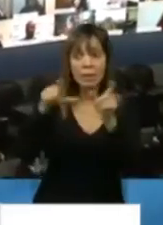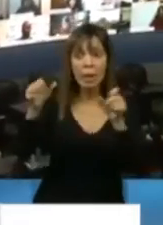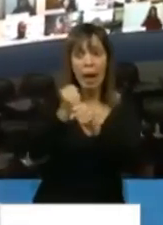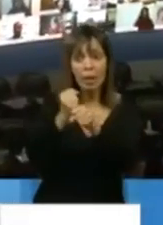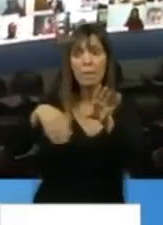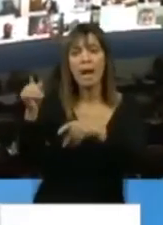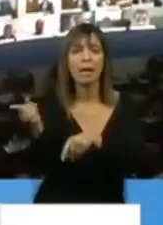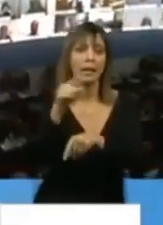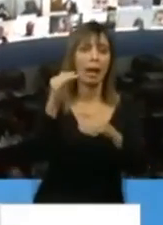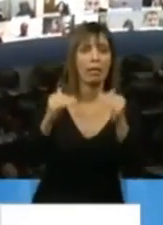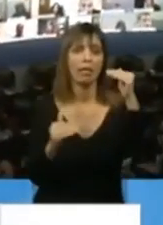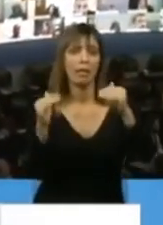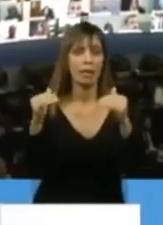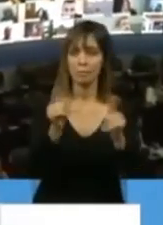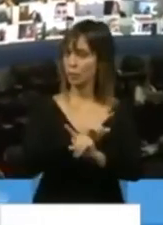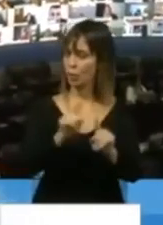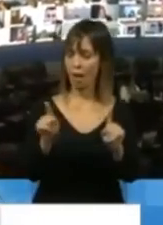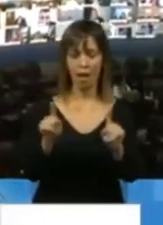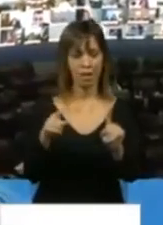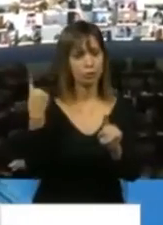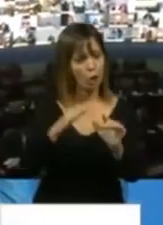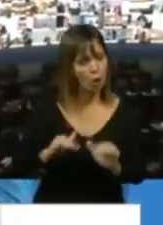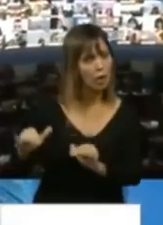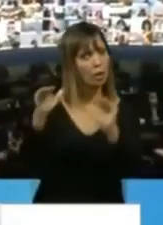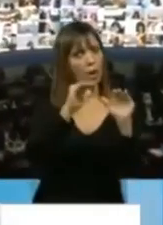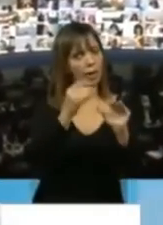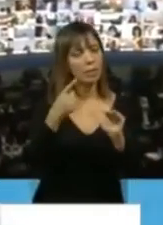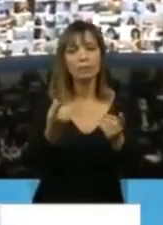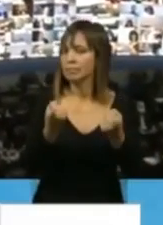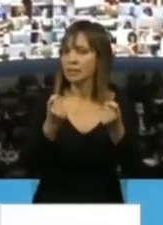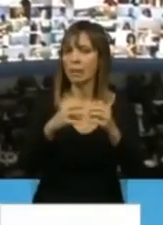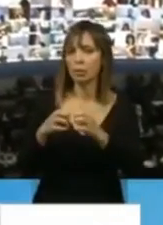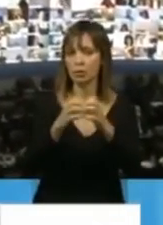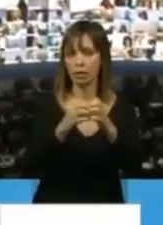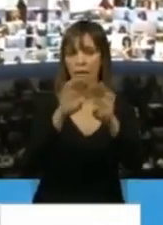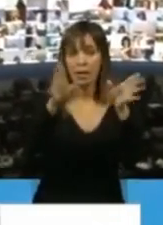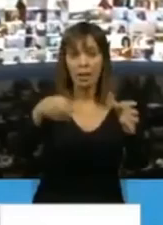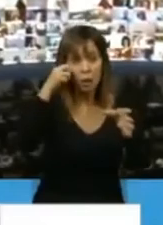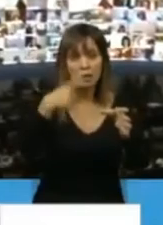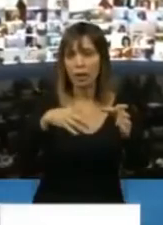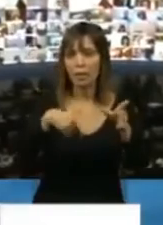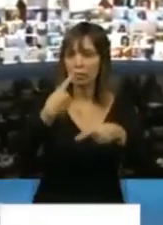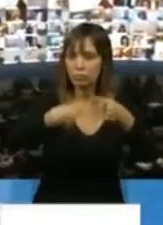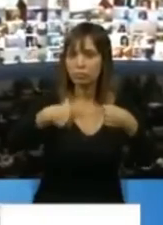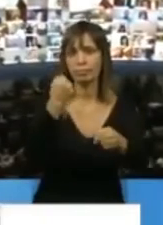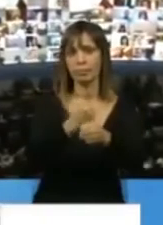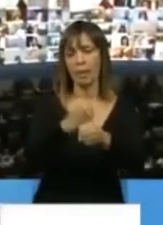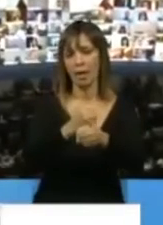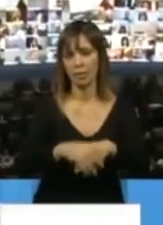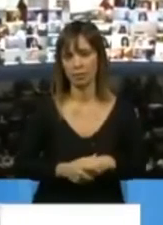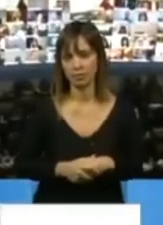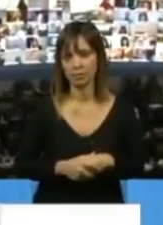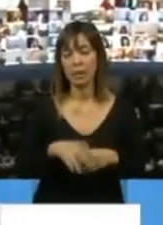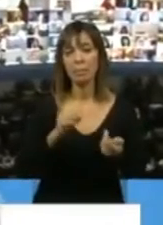importantes que otros para eso tenemos que obsesionar el congreso tiene que funcionar y para plantear una